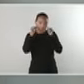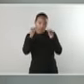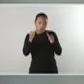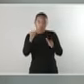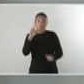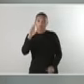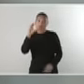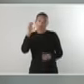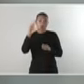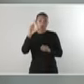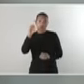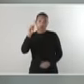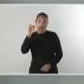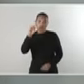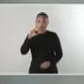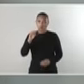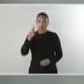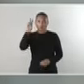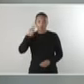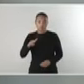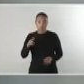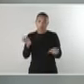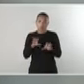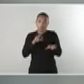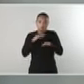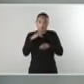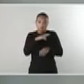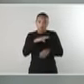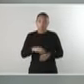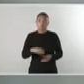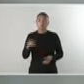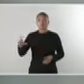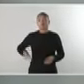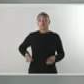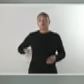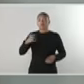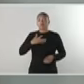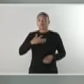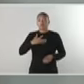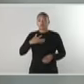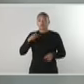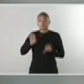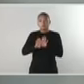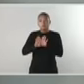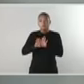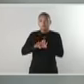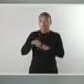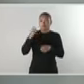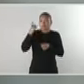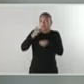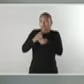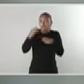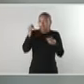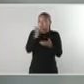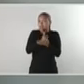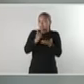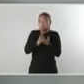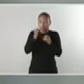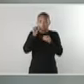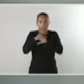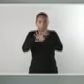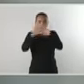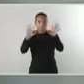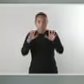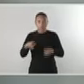honestidad y eficacia Un gobierno que esté a la altura de la exigencia Ciudadana de ser transparente Un gobierno